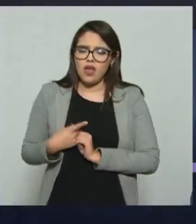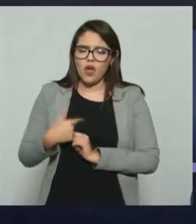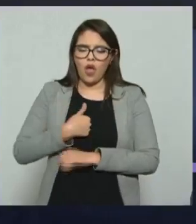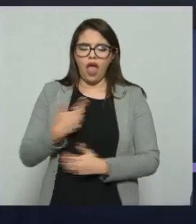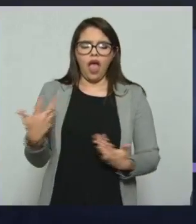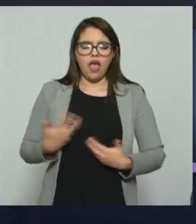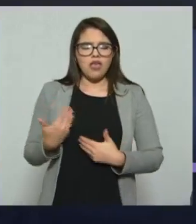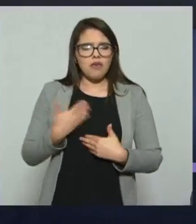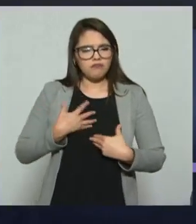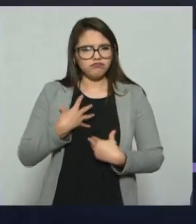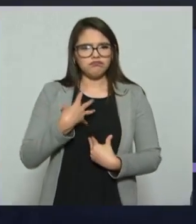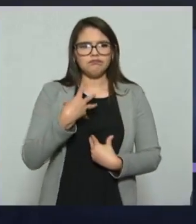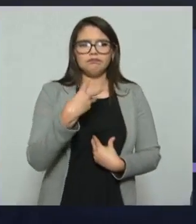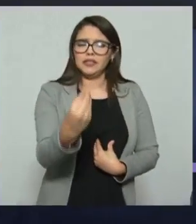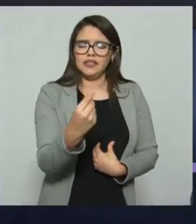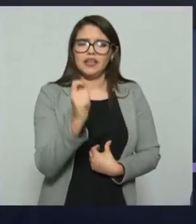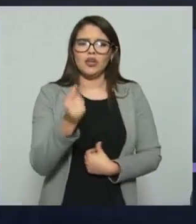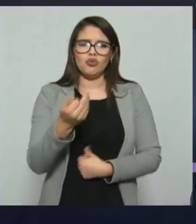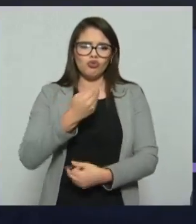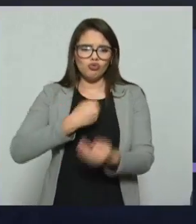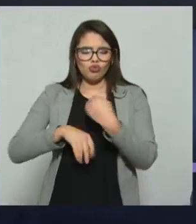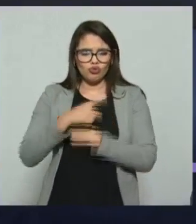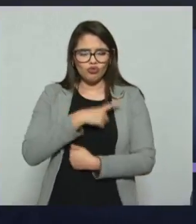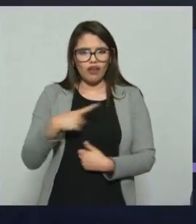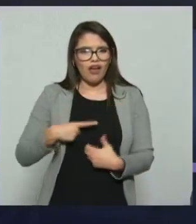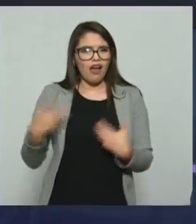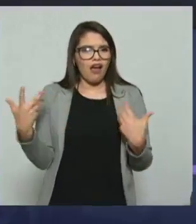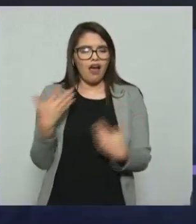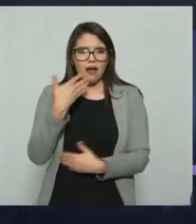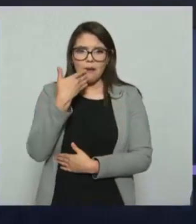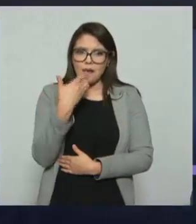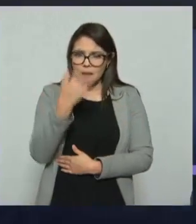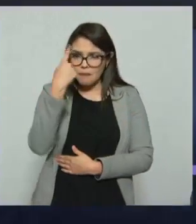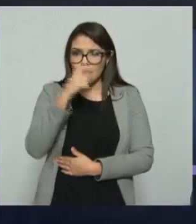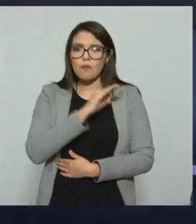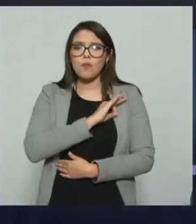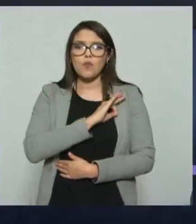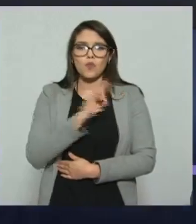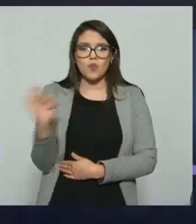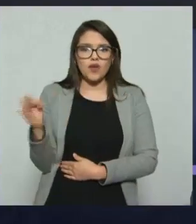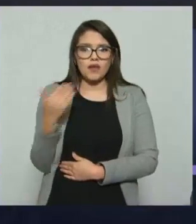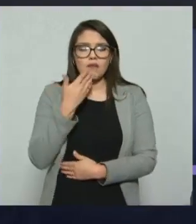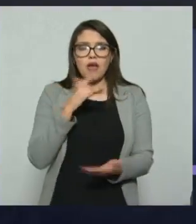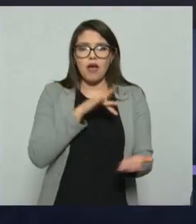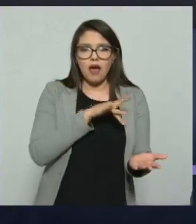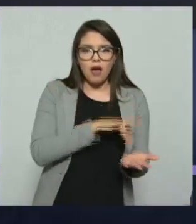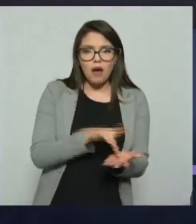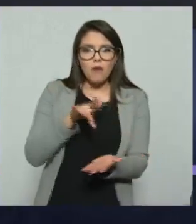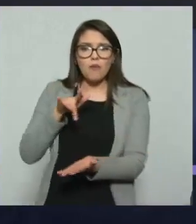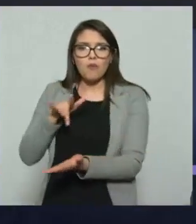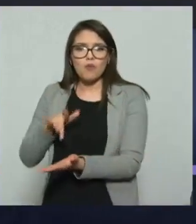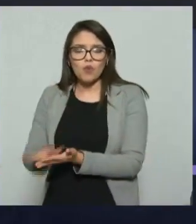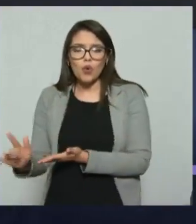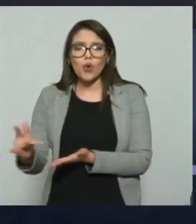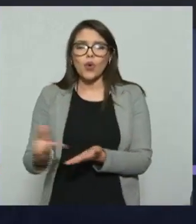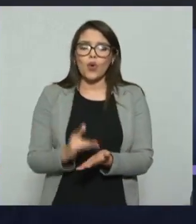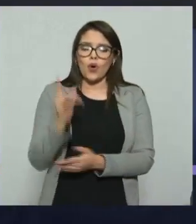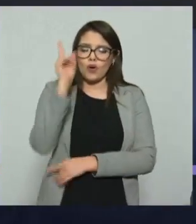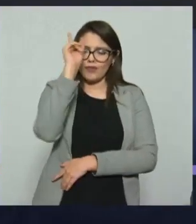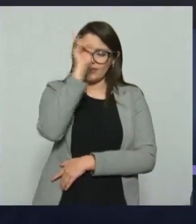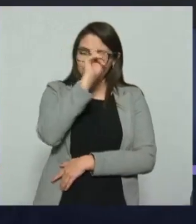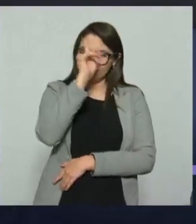transmitir todo lo que debemos hacer para poder apoyar, asesorar,